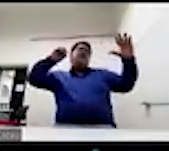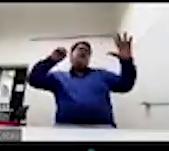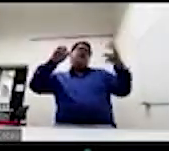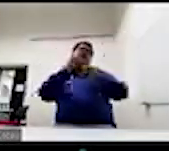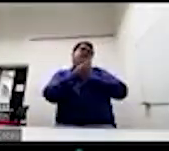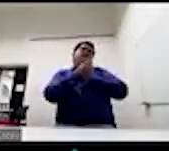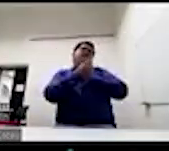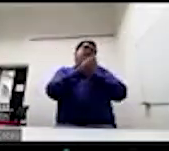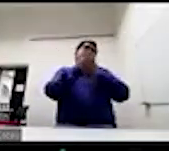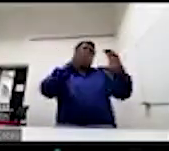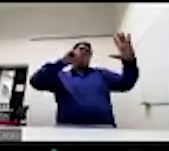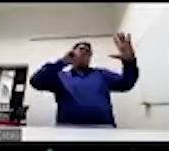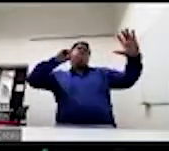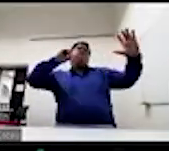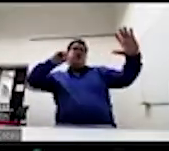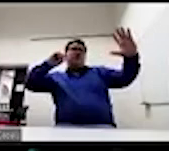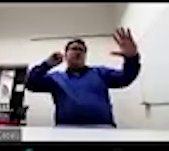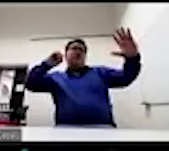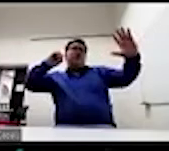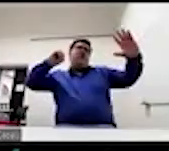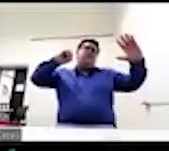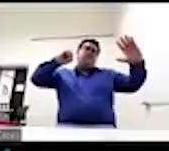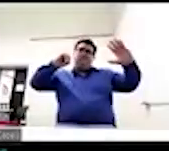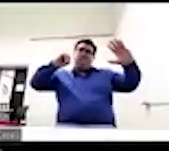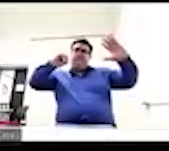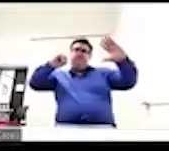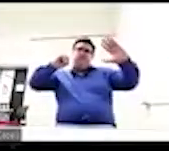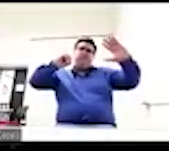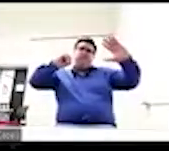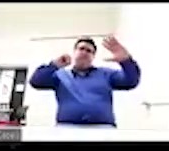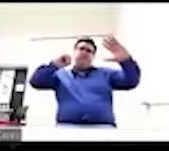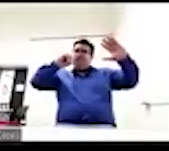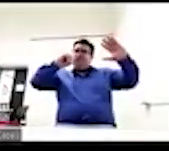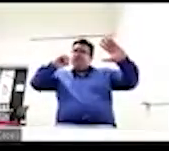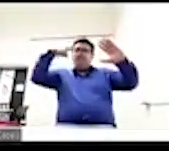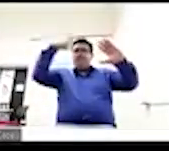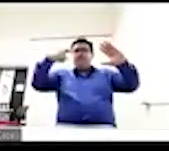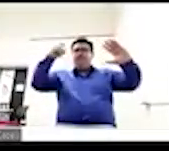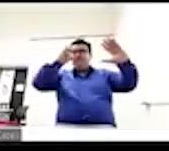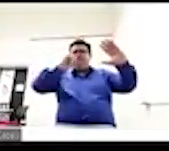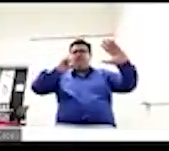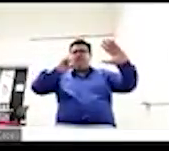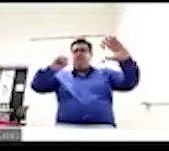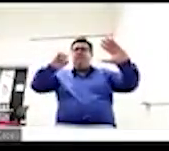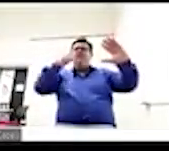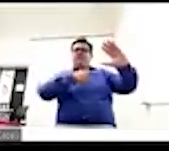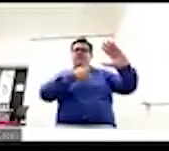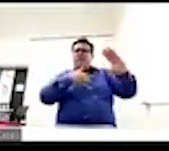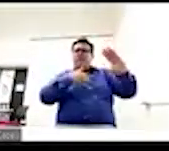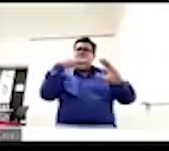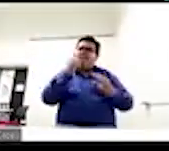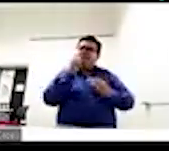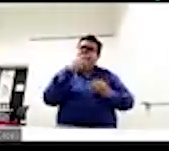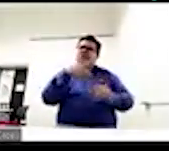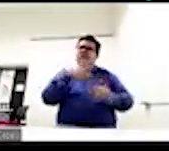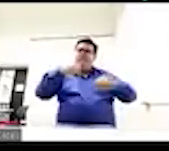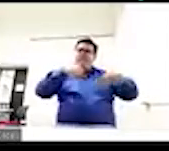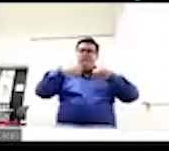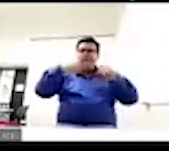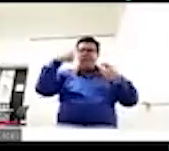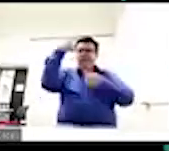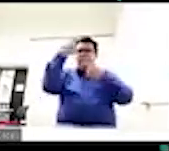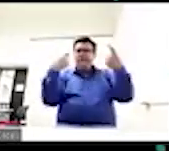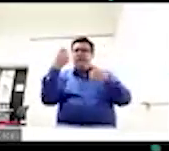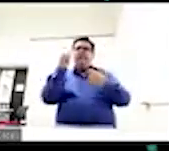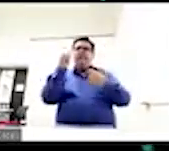la luna, que se vale de su sagacidad y busca la manera de reencontrarse con el sol y opacarlo algunas veces al